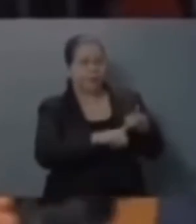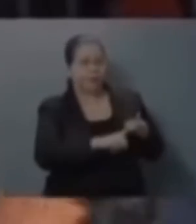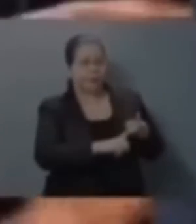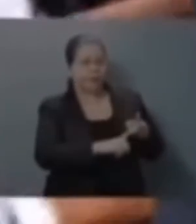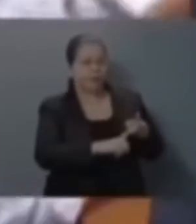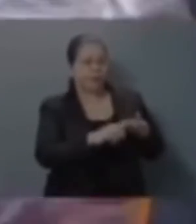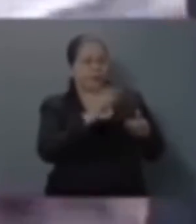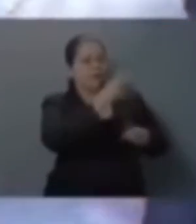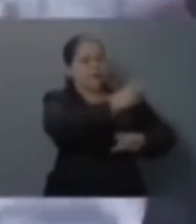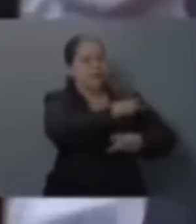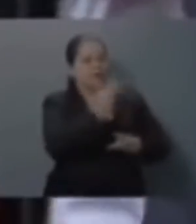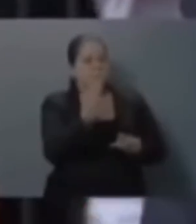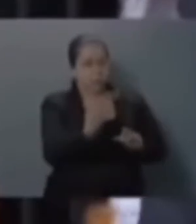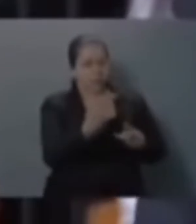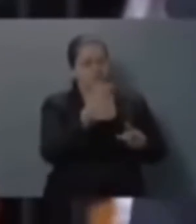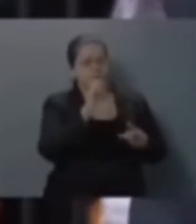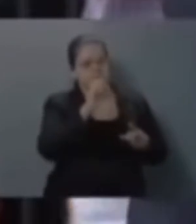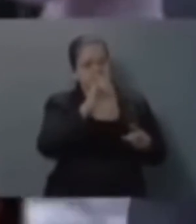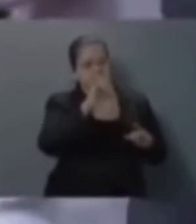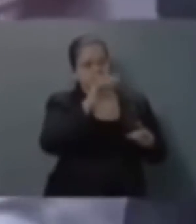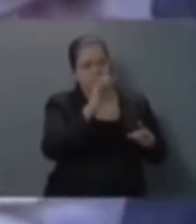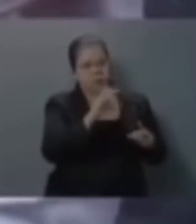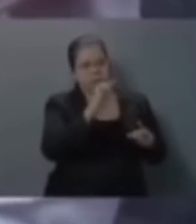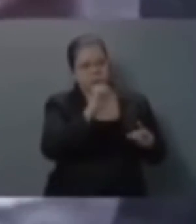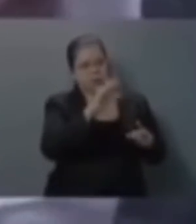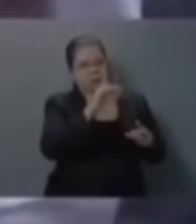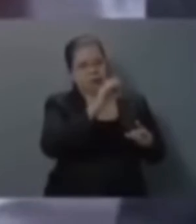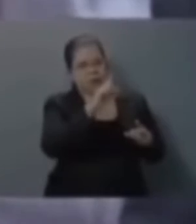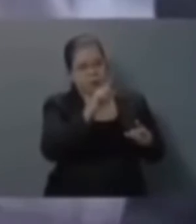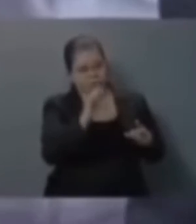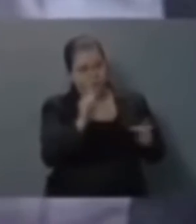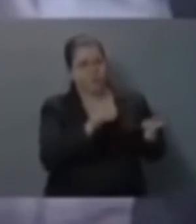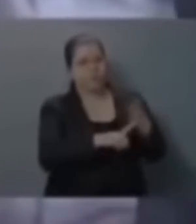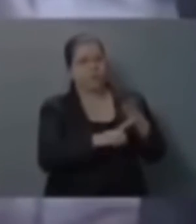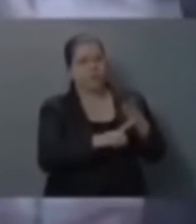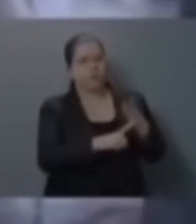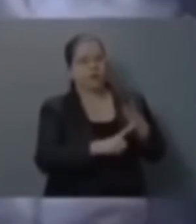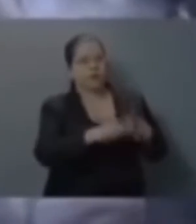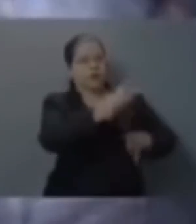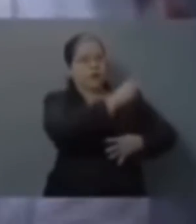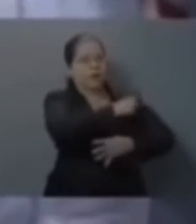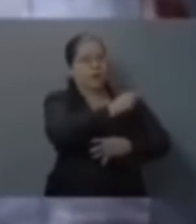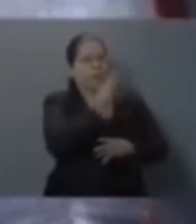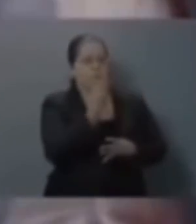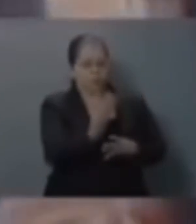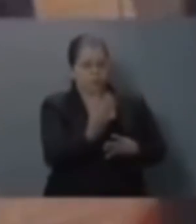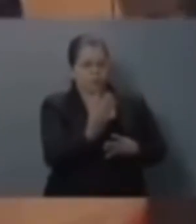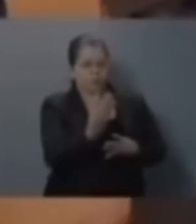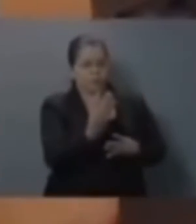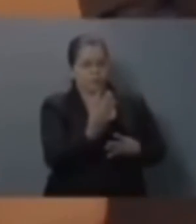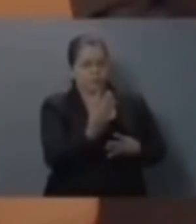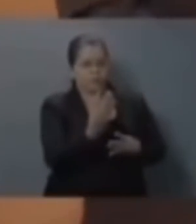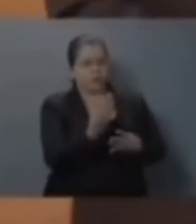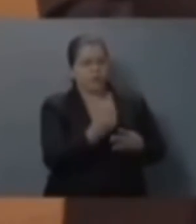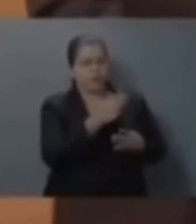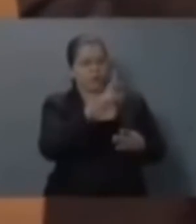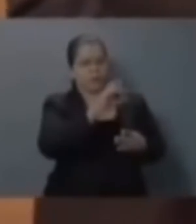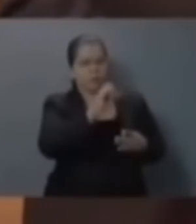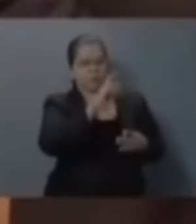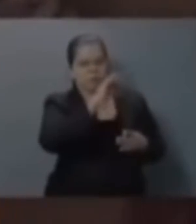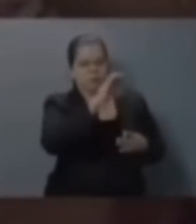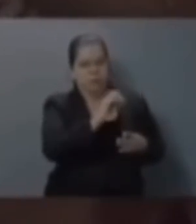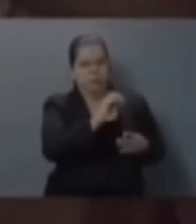diputado vocal 3 Reinaldo Antonio López Cardosa, diputado vocal 4,